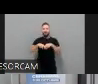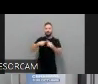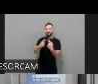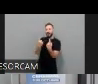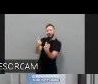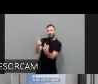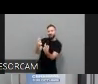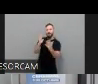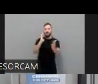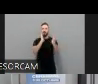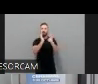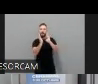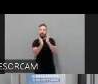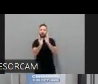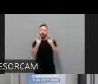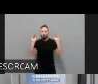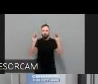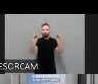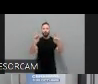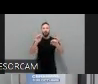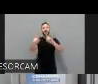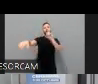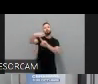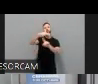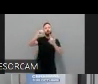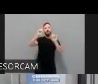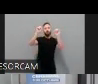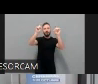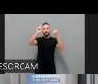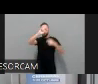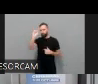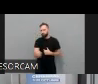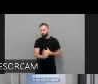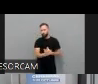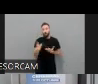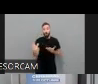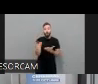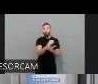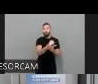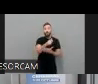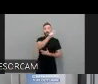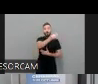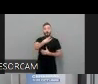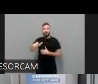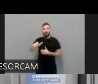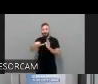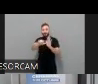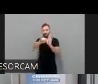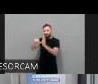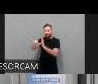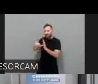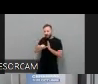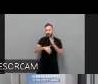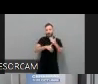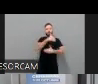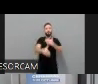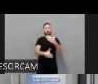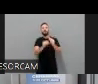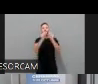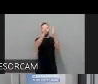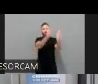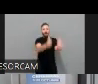los terapeutas, ¿vale? Del entorno educativo, pues de todas las personas que están alrededor del proceso de la